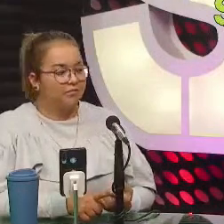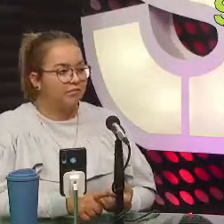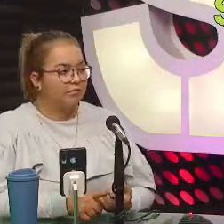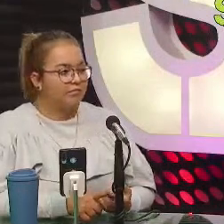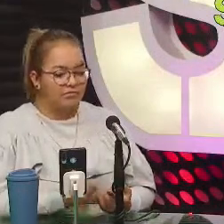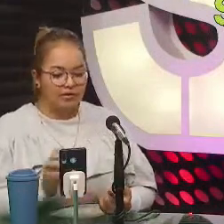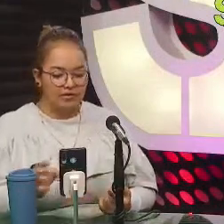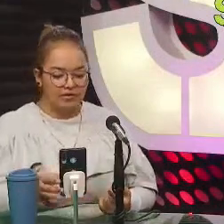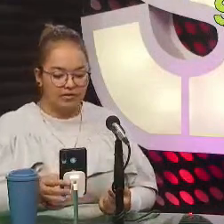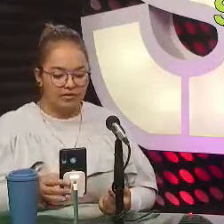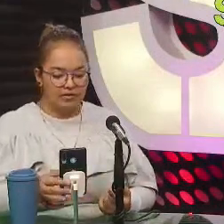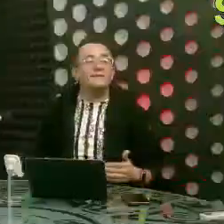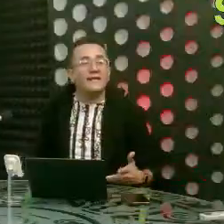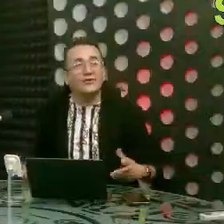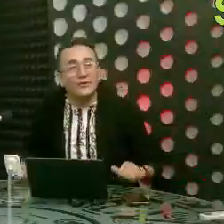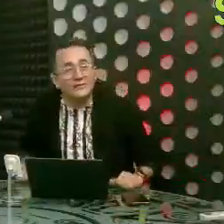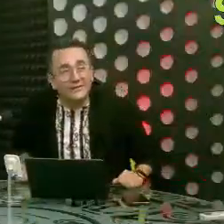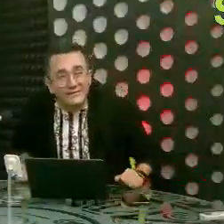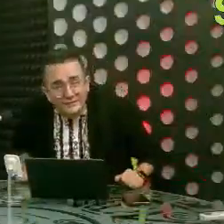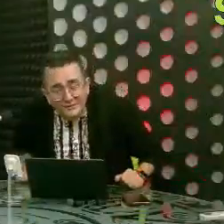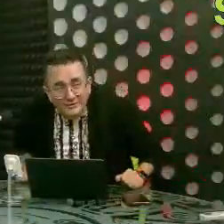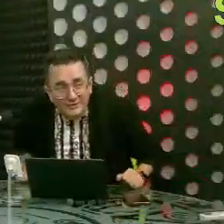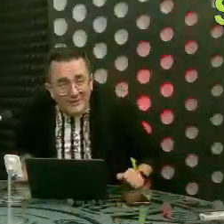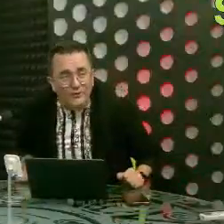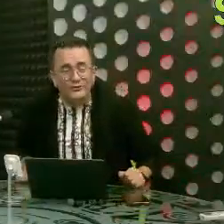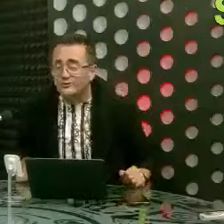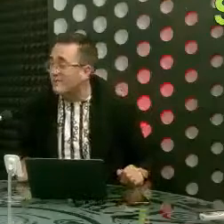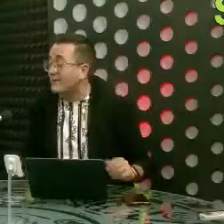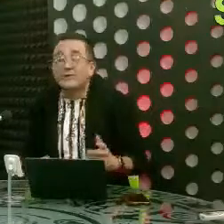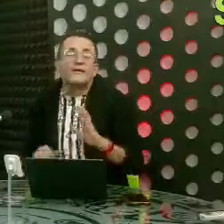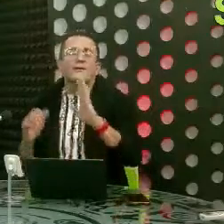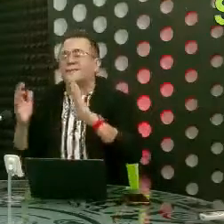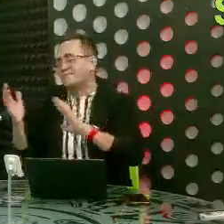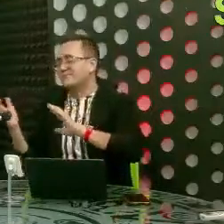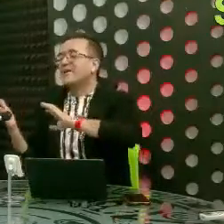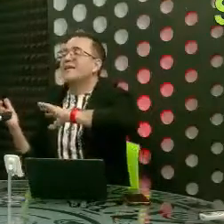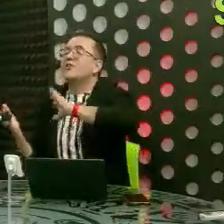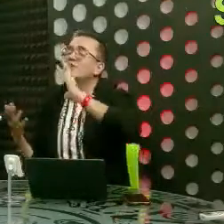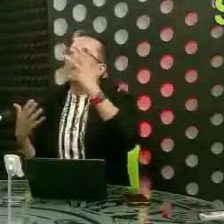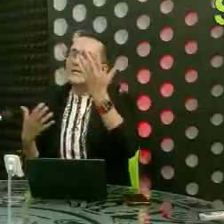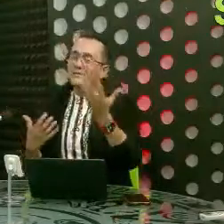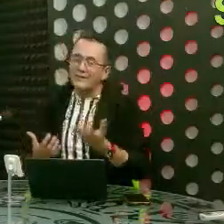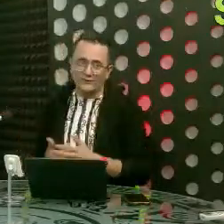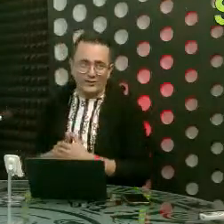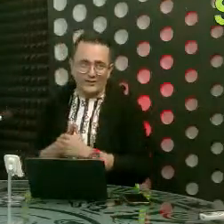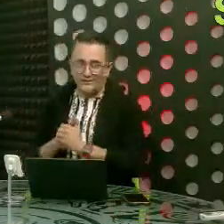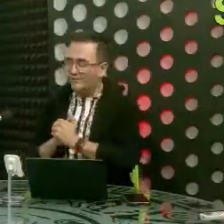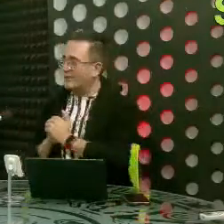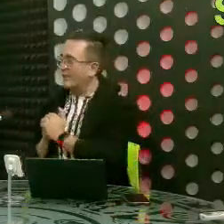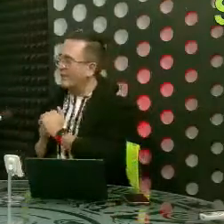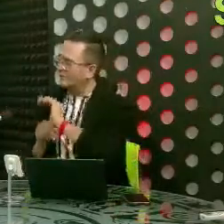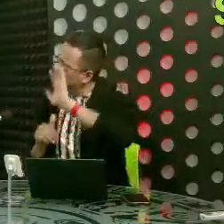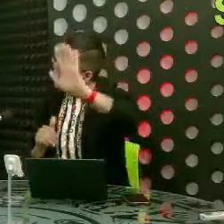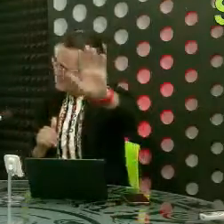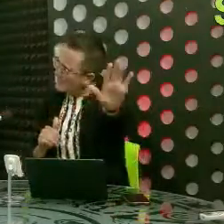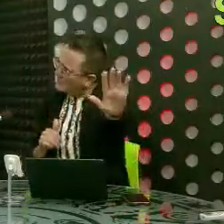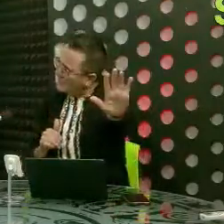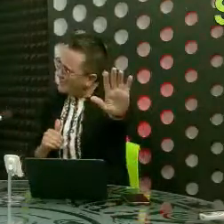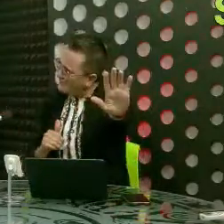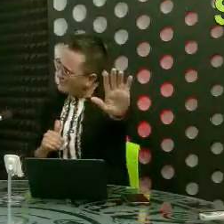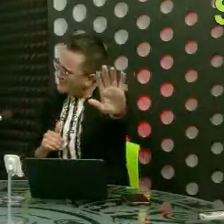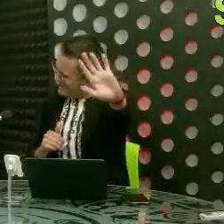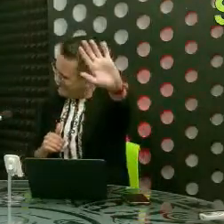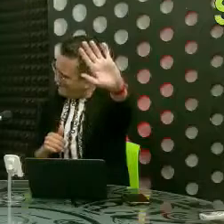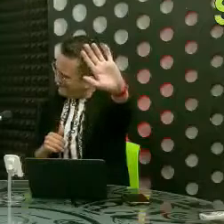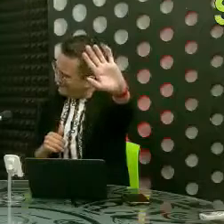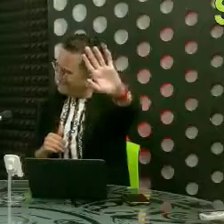mayo. Pero ¿qué culpa tienen los escuincles de la ignorancia de estos amigos? O sea, perdón, bueno, a ver. No los voy a llamar ignorantes, porque tendrán su